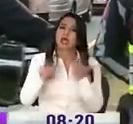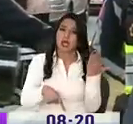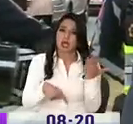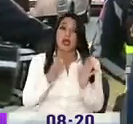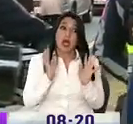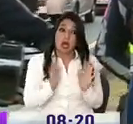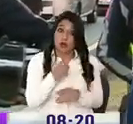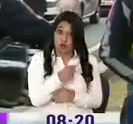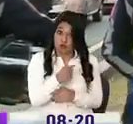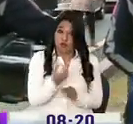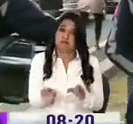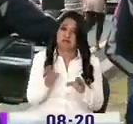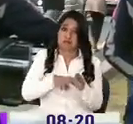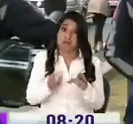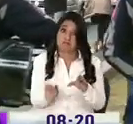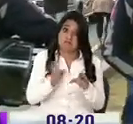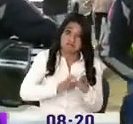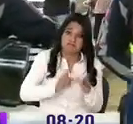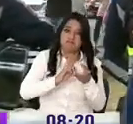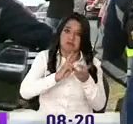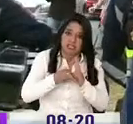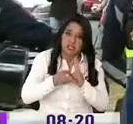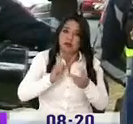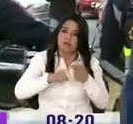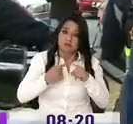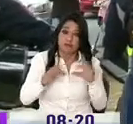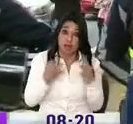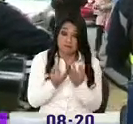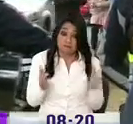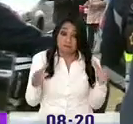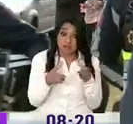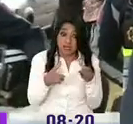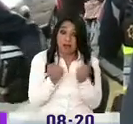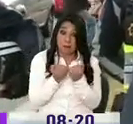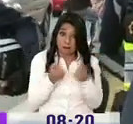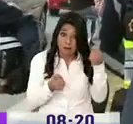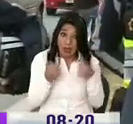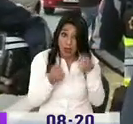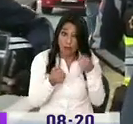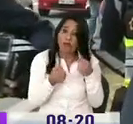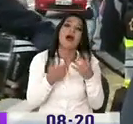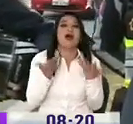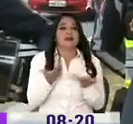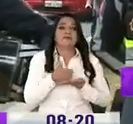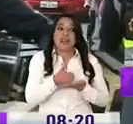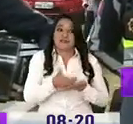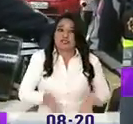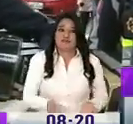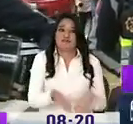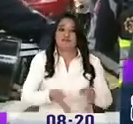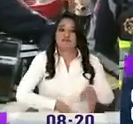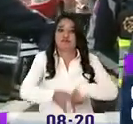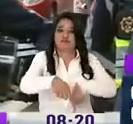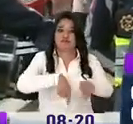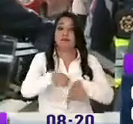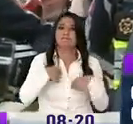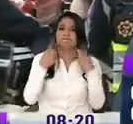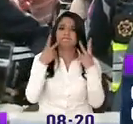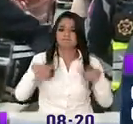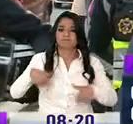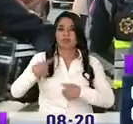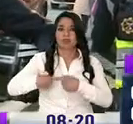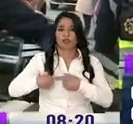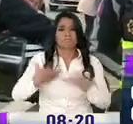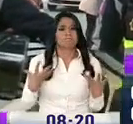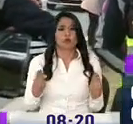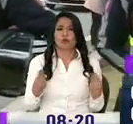sus vehículos con sus vecinos, con sus familiares, y que no tengamos estos inconvenientes al ingreso a la ciudad, porque ustedes ven que la ciudad de